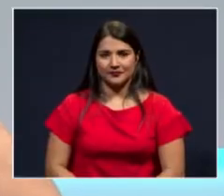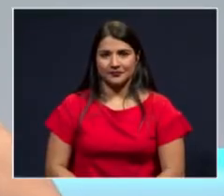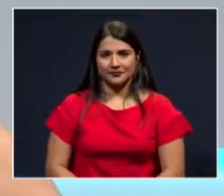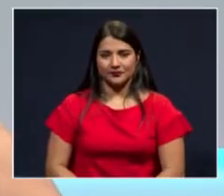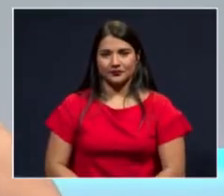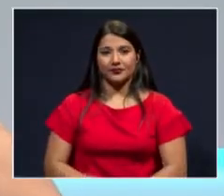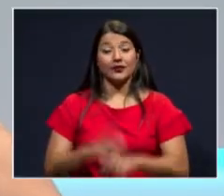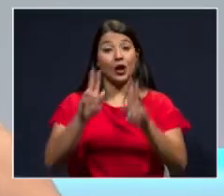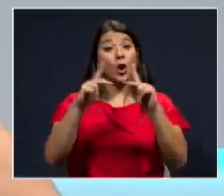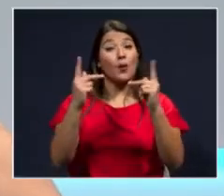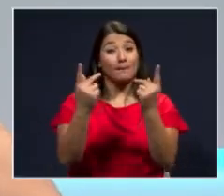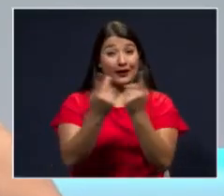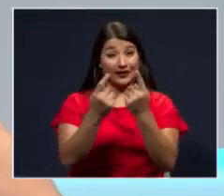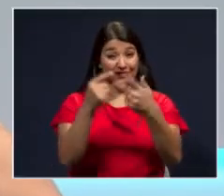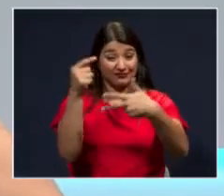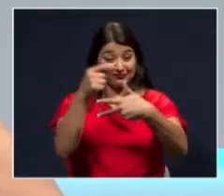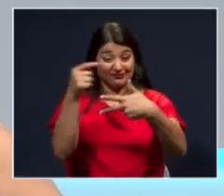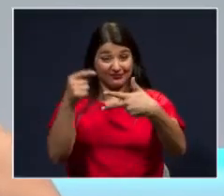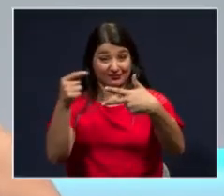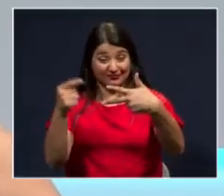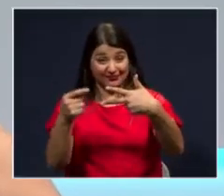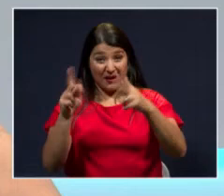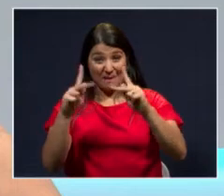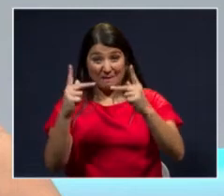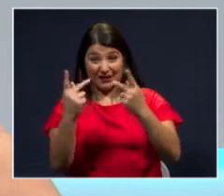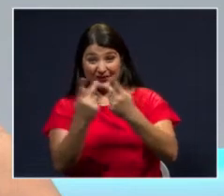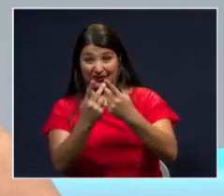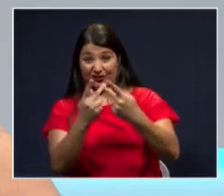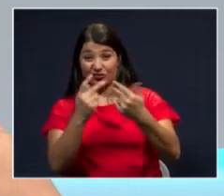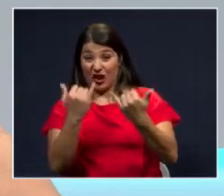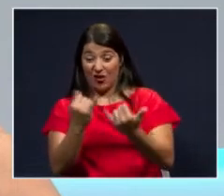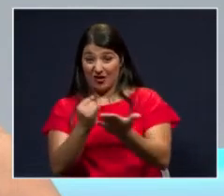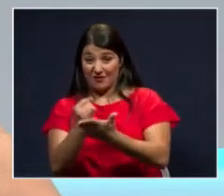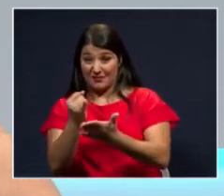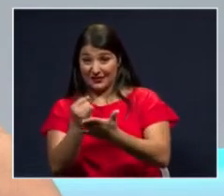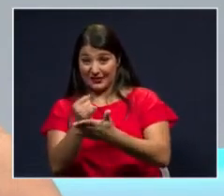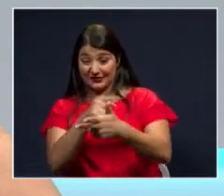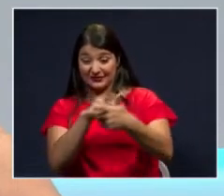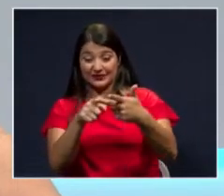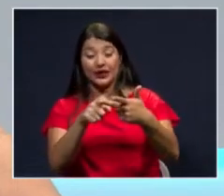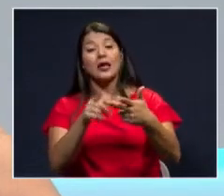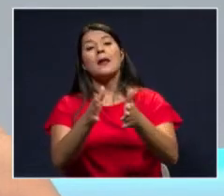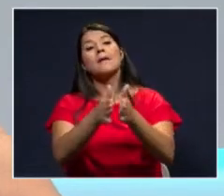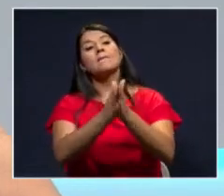Y los partidos cuestionados por el Tribunal Supremo de Elecciones llaman a comparecer a Luis Antonio Sobrado.